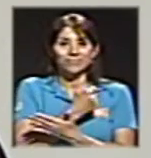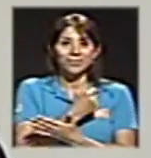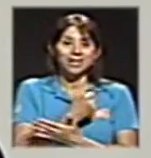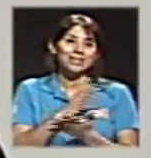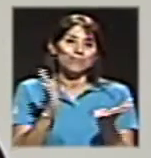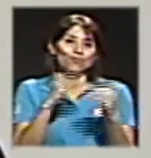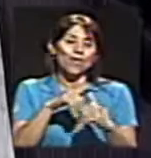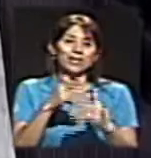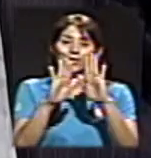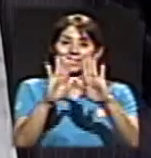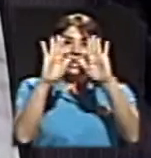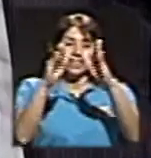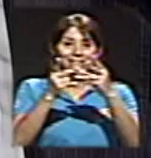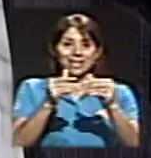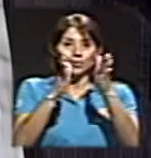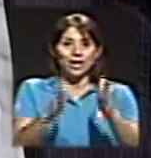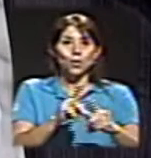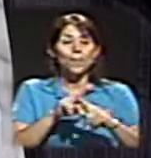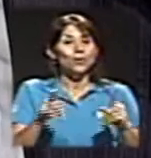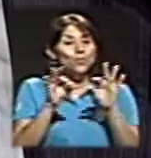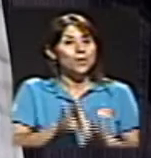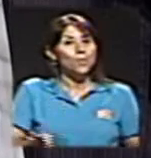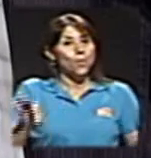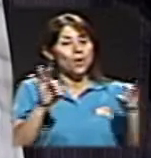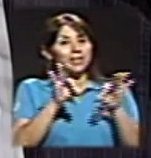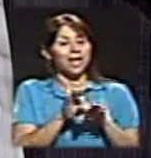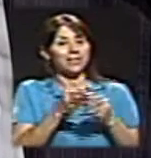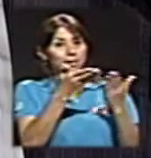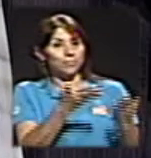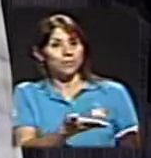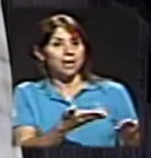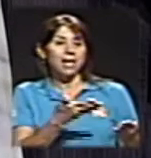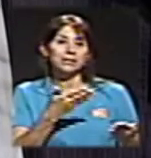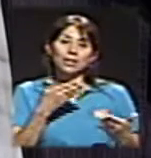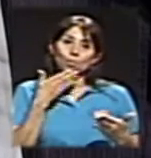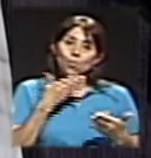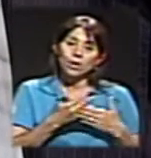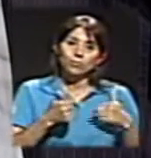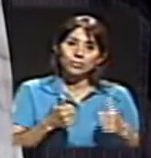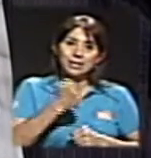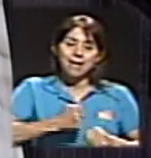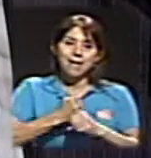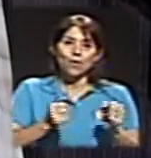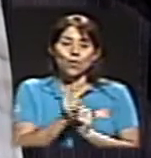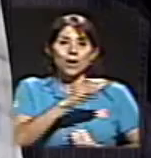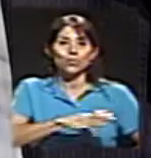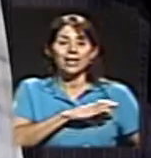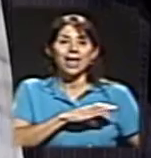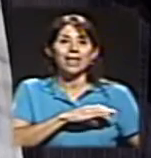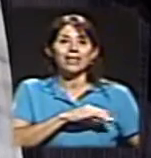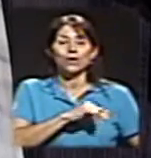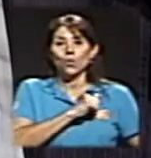la manera en que don Javier ha sido generoso con las autoridades del Consejo para que